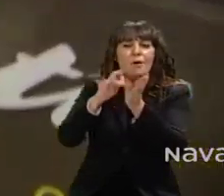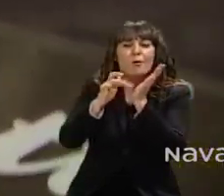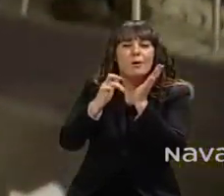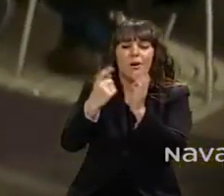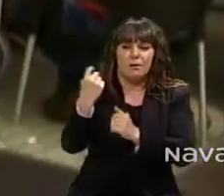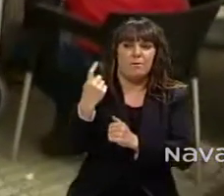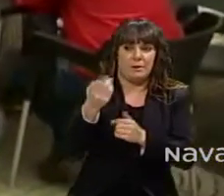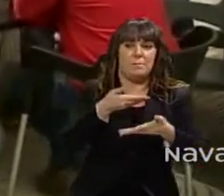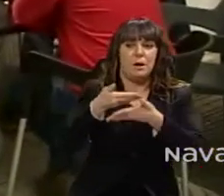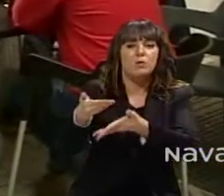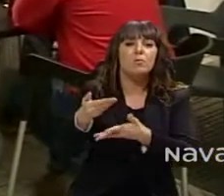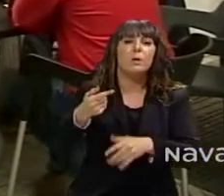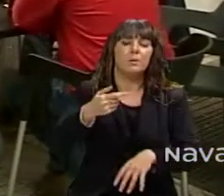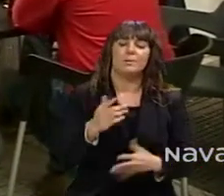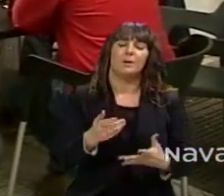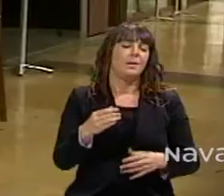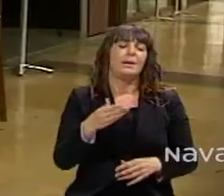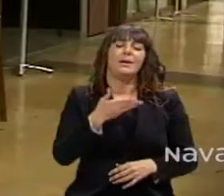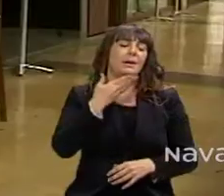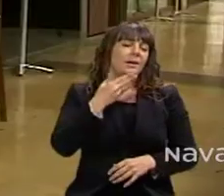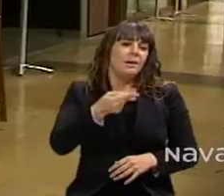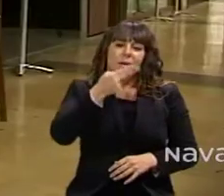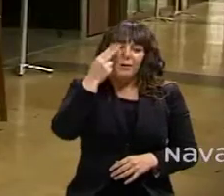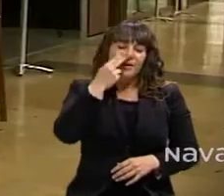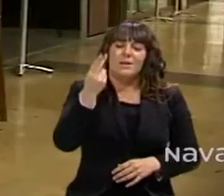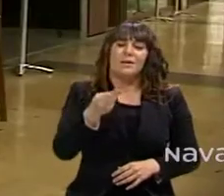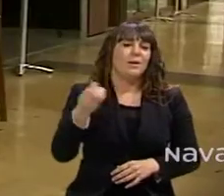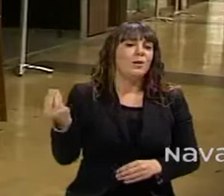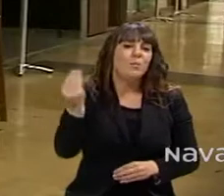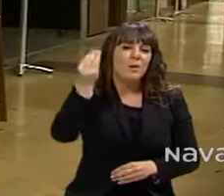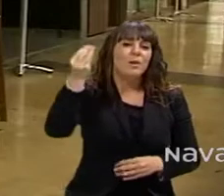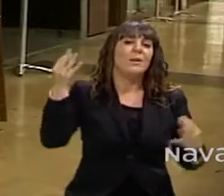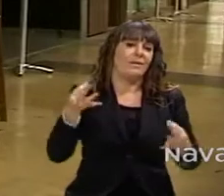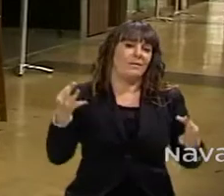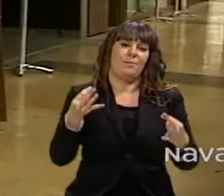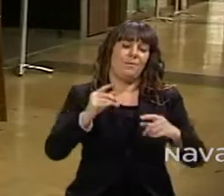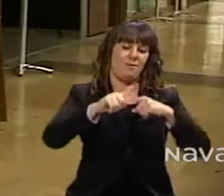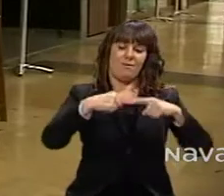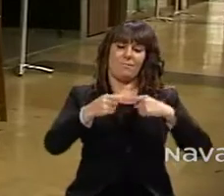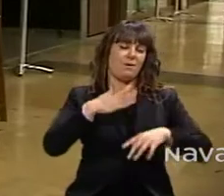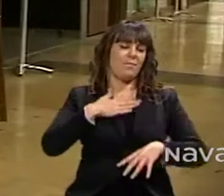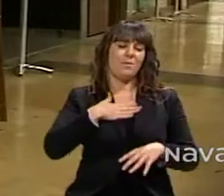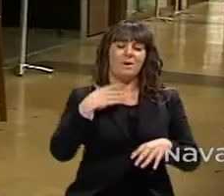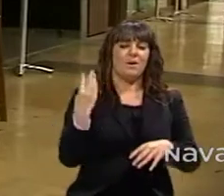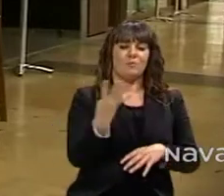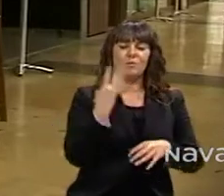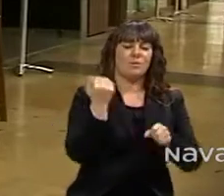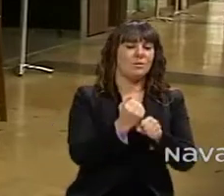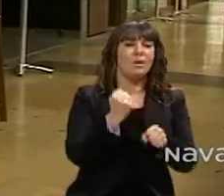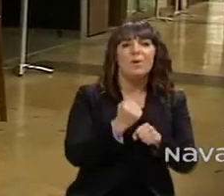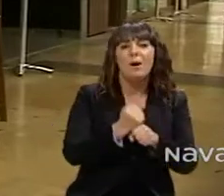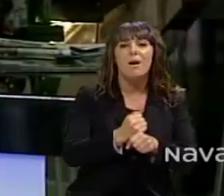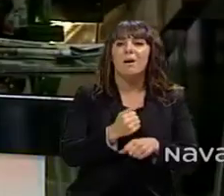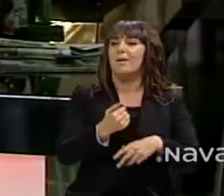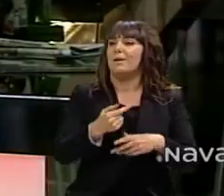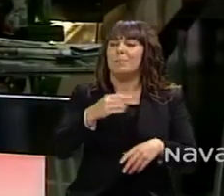gratificantes que tengo, estar trabajando con mi familia, ver todos los días a mis hijos, pelearme, no pelearme, corregirles,